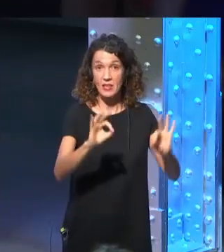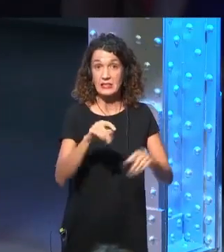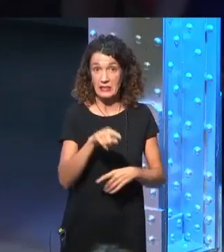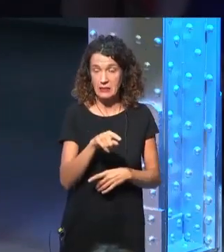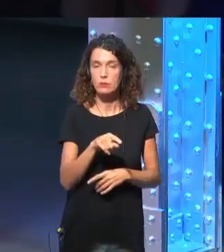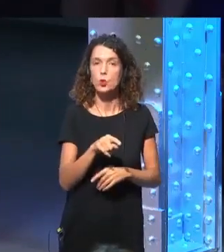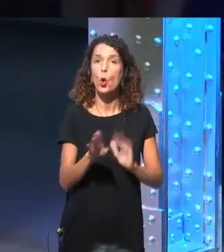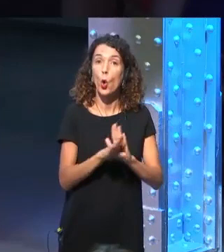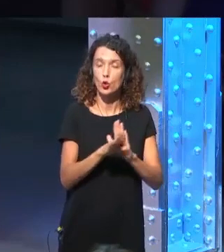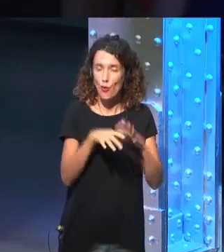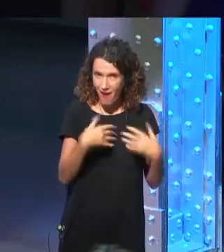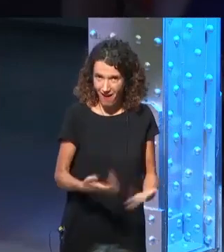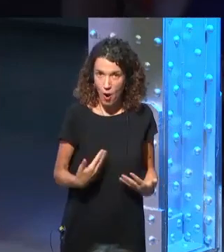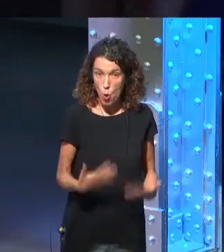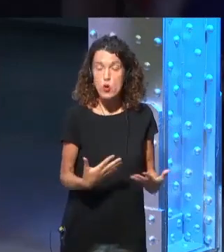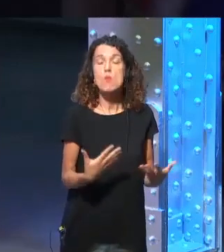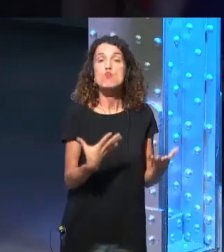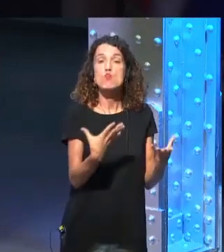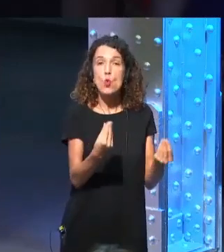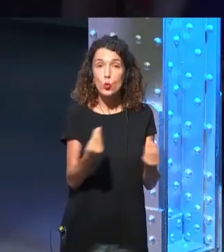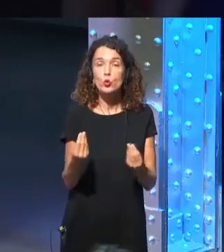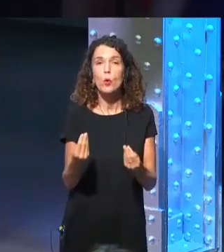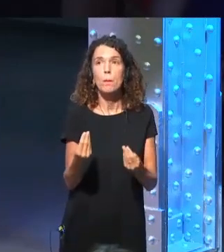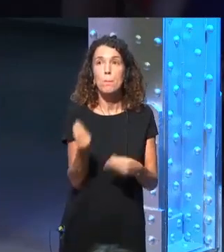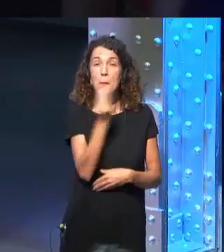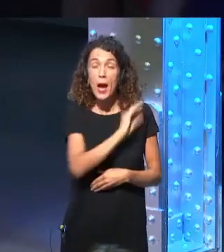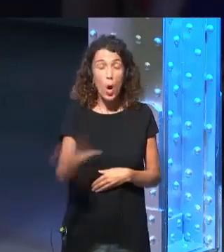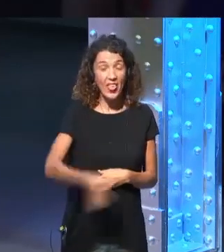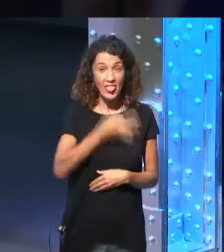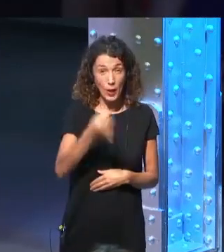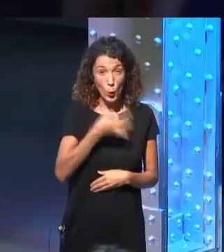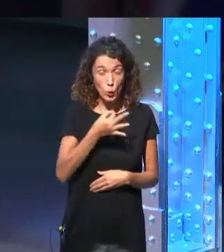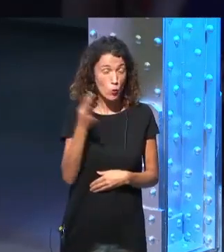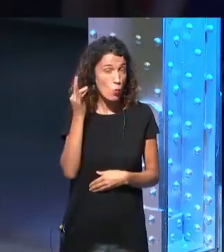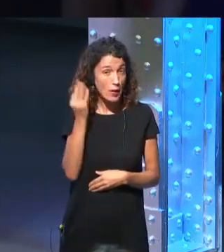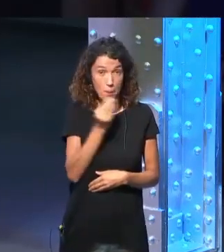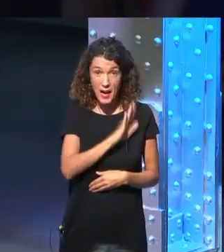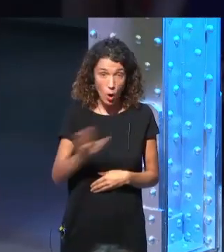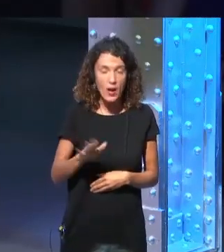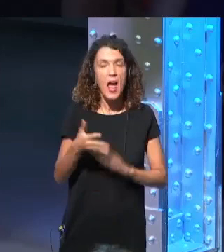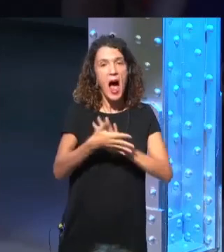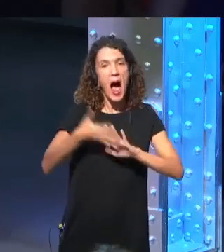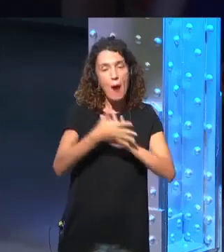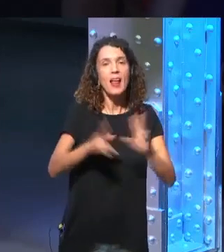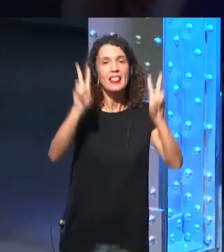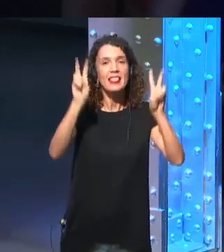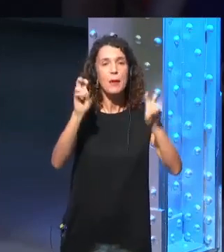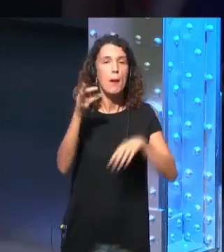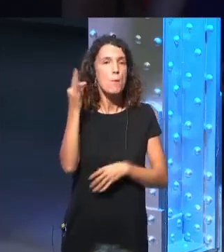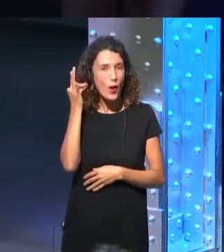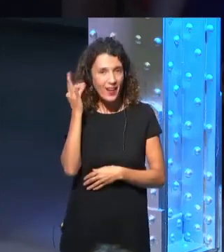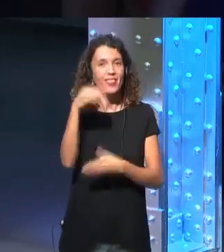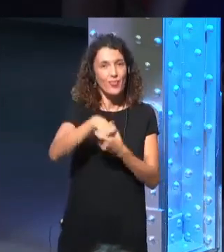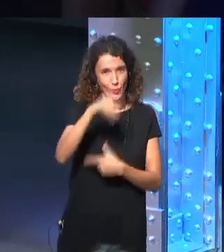esto a día de hoy, y muchos de los mejores discursos de mujeres hablan de cuestiones de mujeres. Es